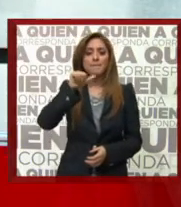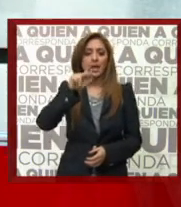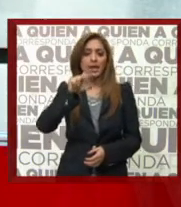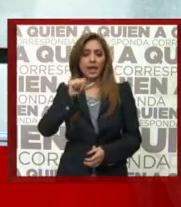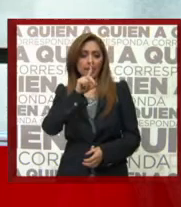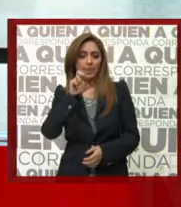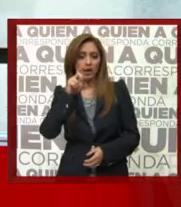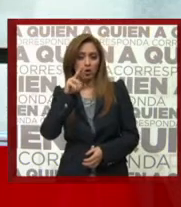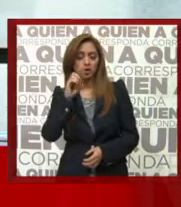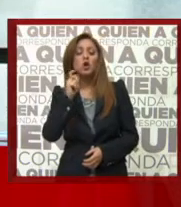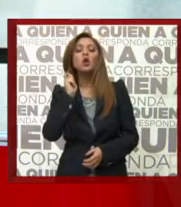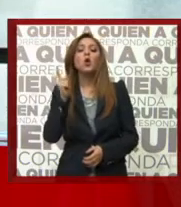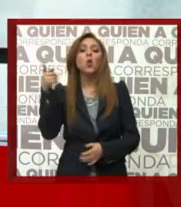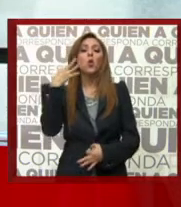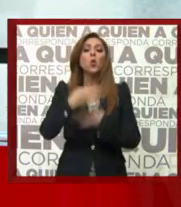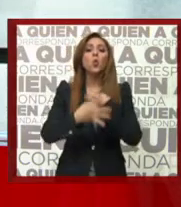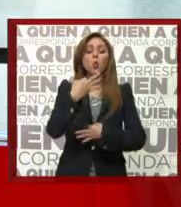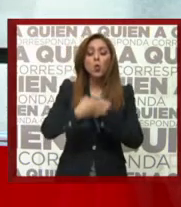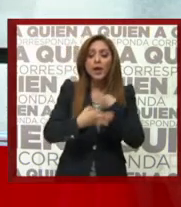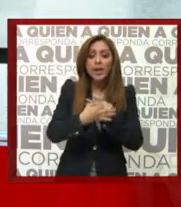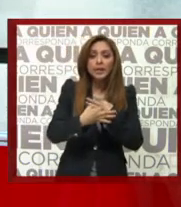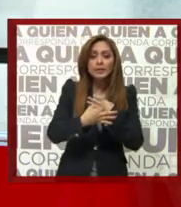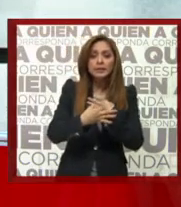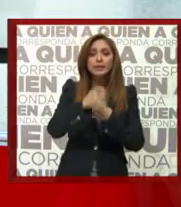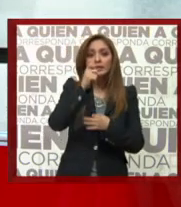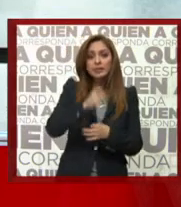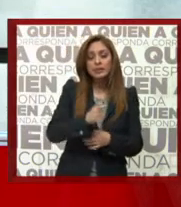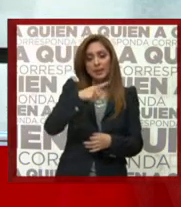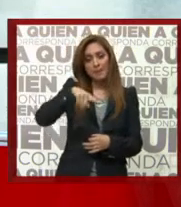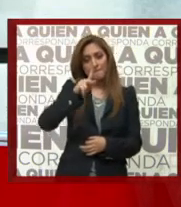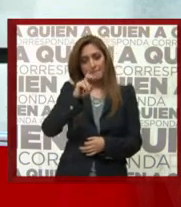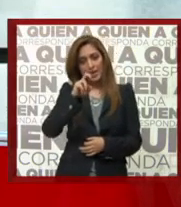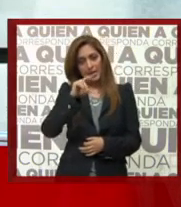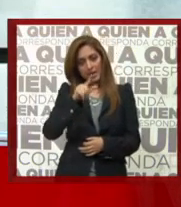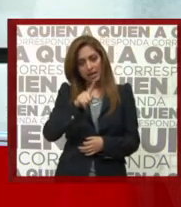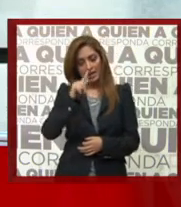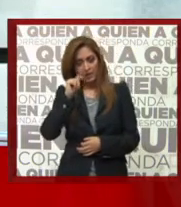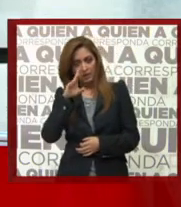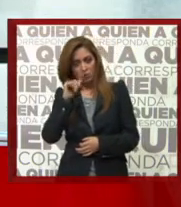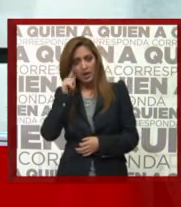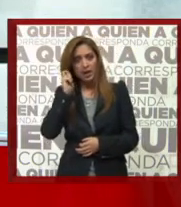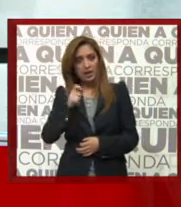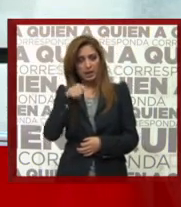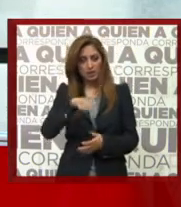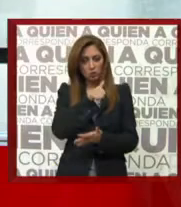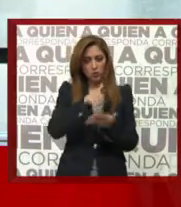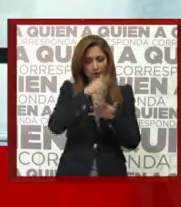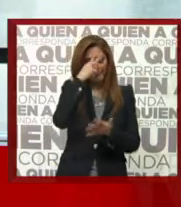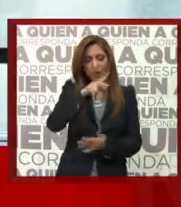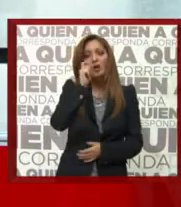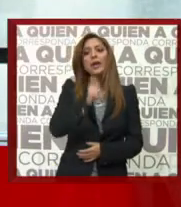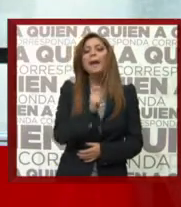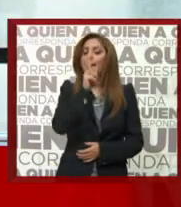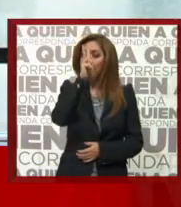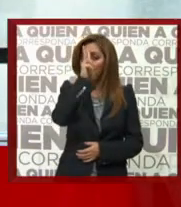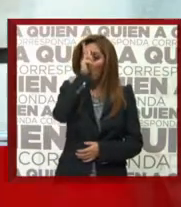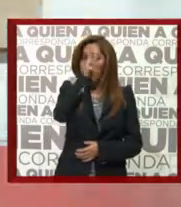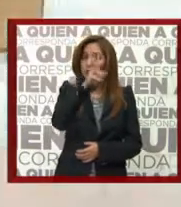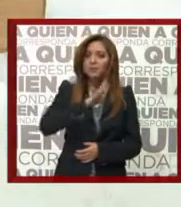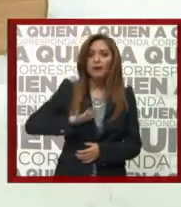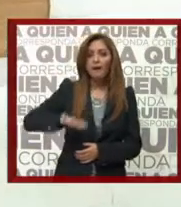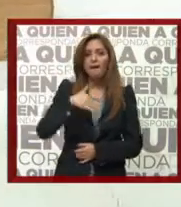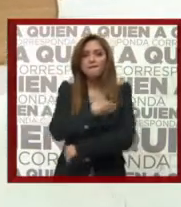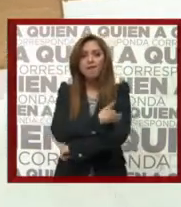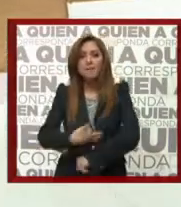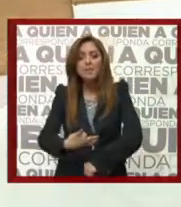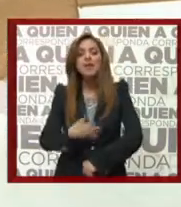Morales Hernández, juez 61 de lo penal del Tribunal Superior de Justicia de la Ciudad de México, la violencia familiar,